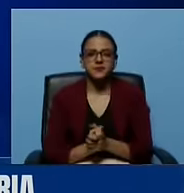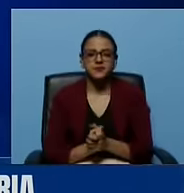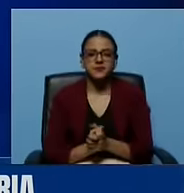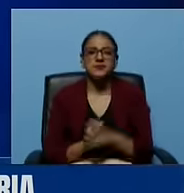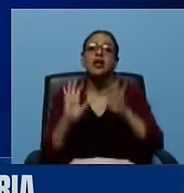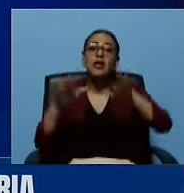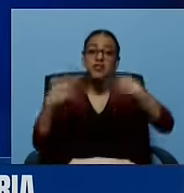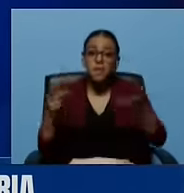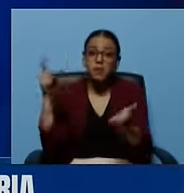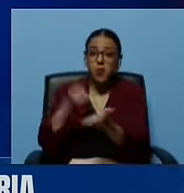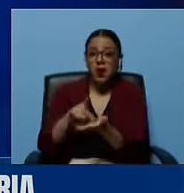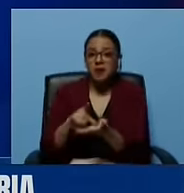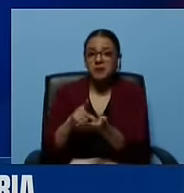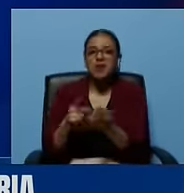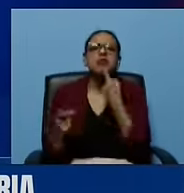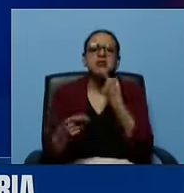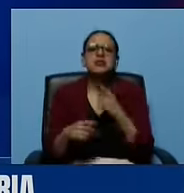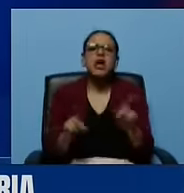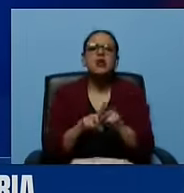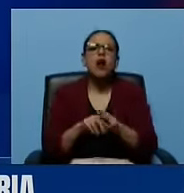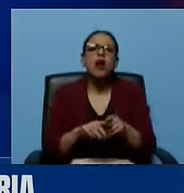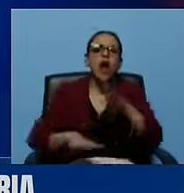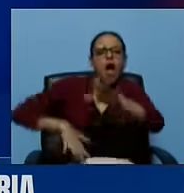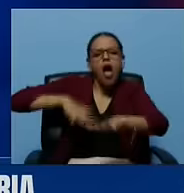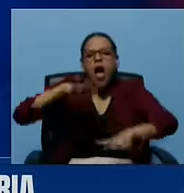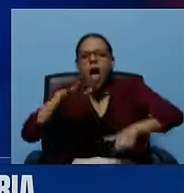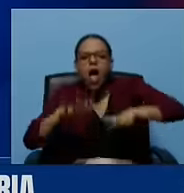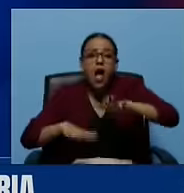Después vino a pedir cacao